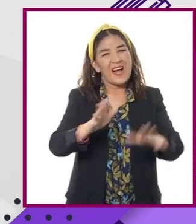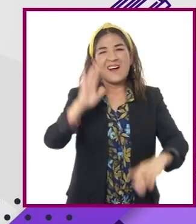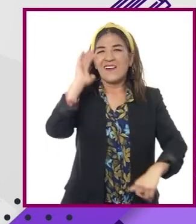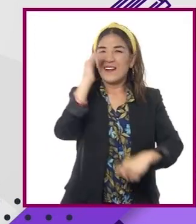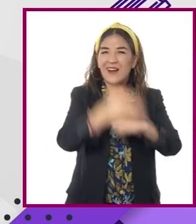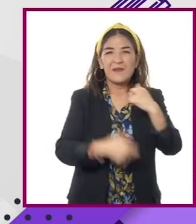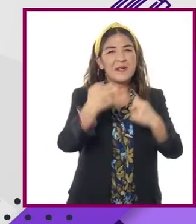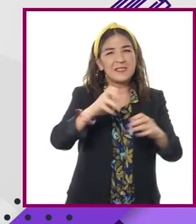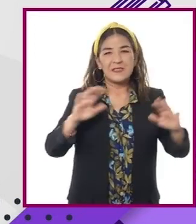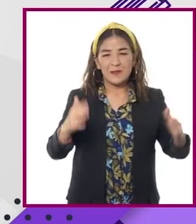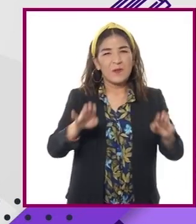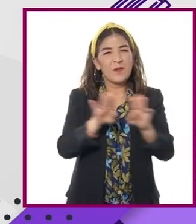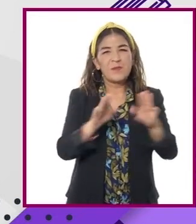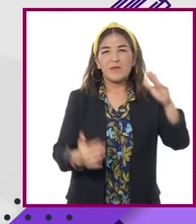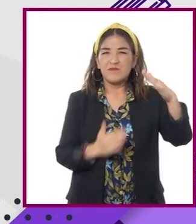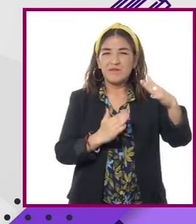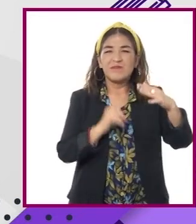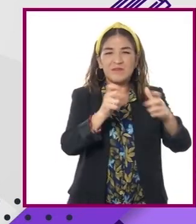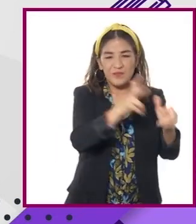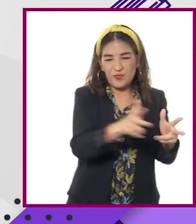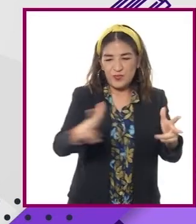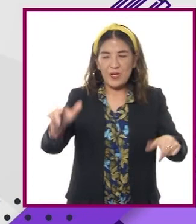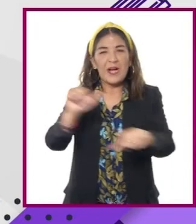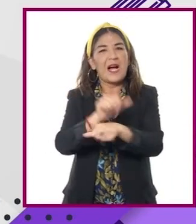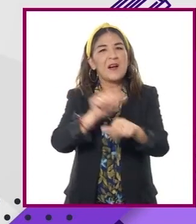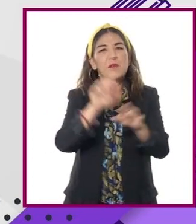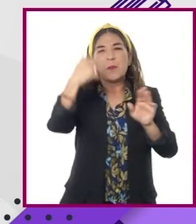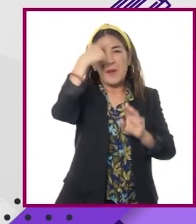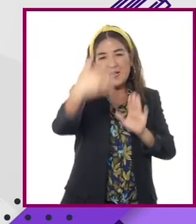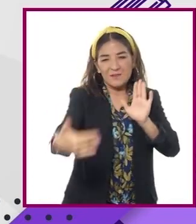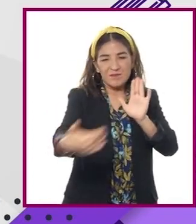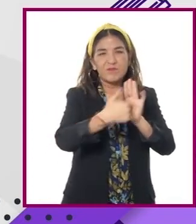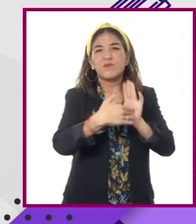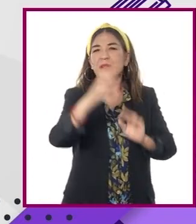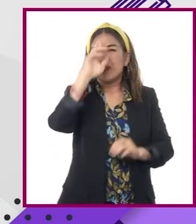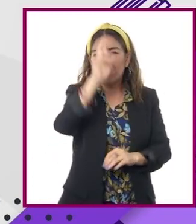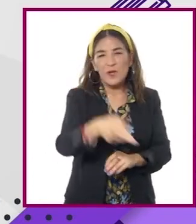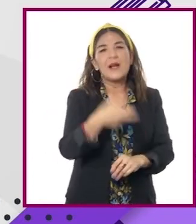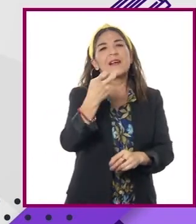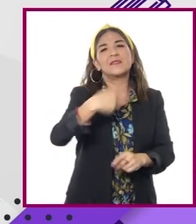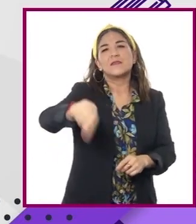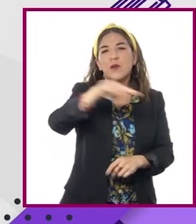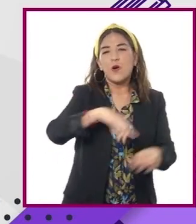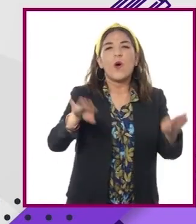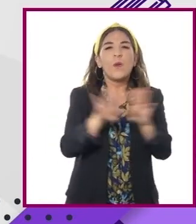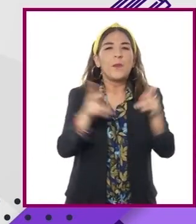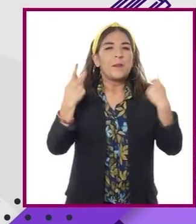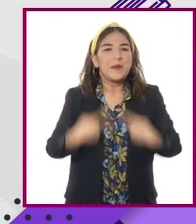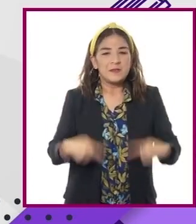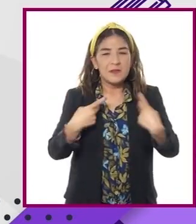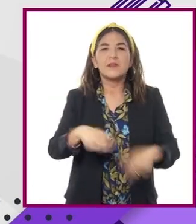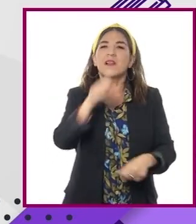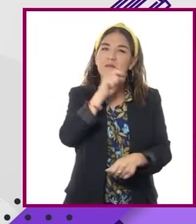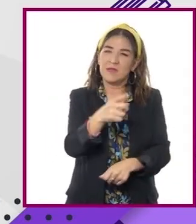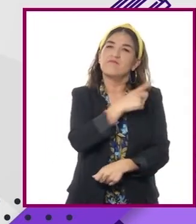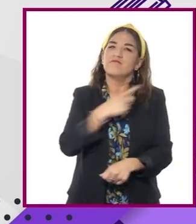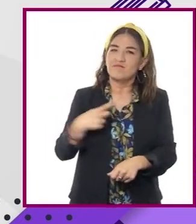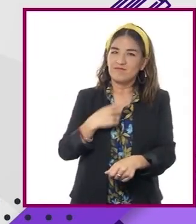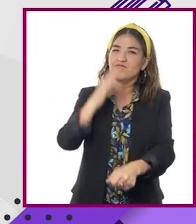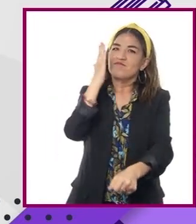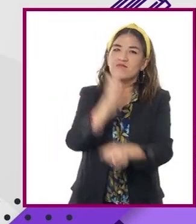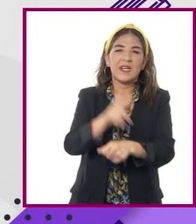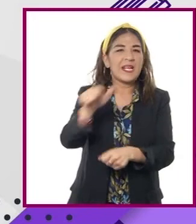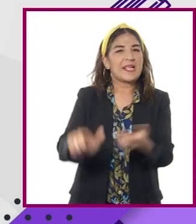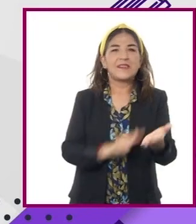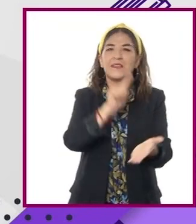los campesinos, pues con eso se está afectando a mucha gente y, de ser necesario, sancionar la ilegalidad